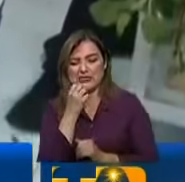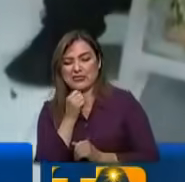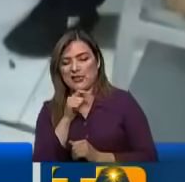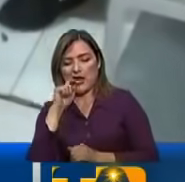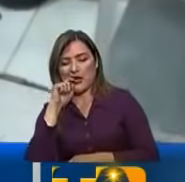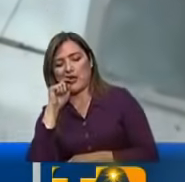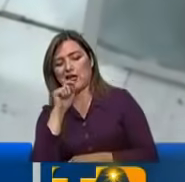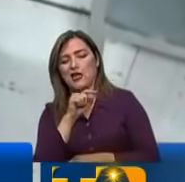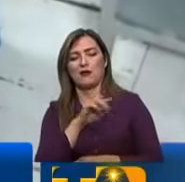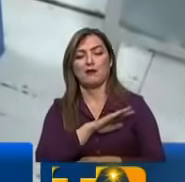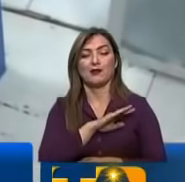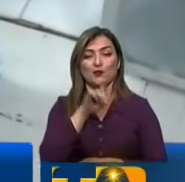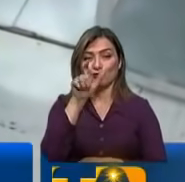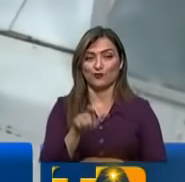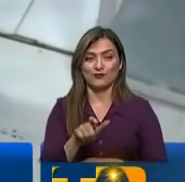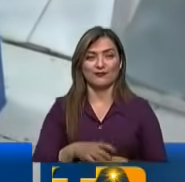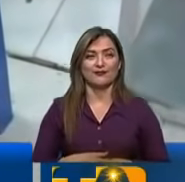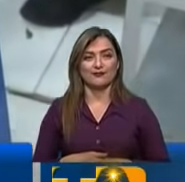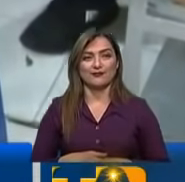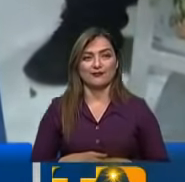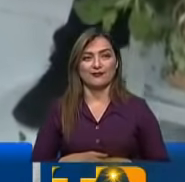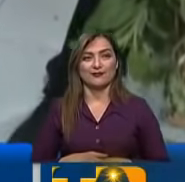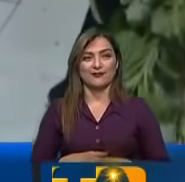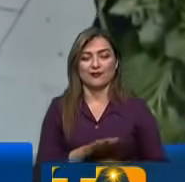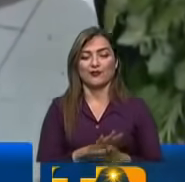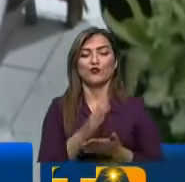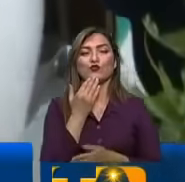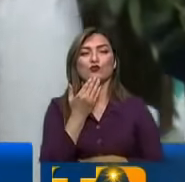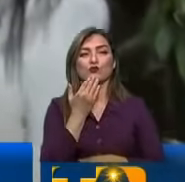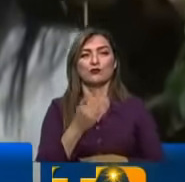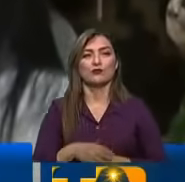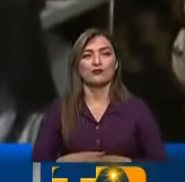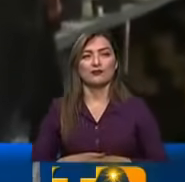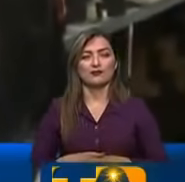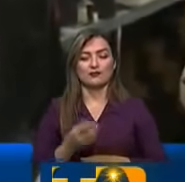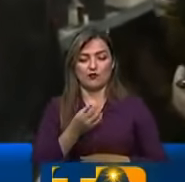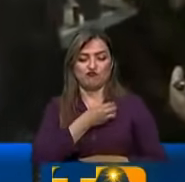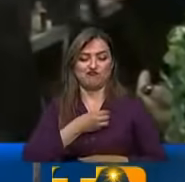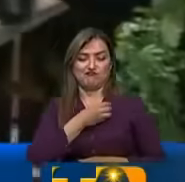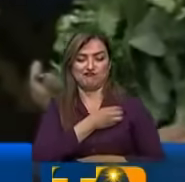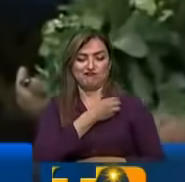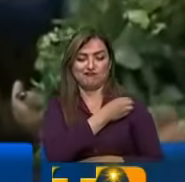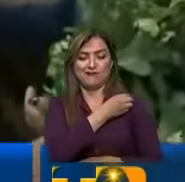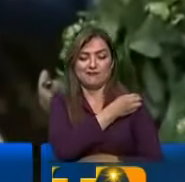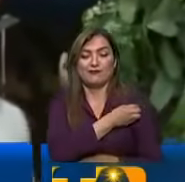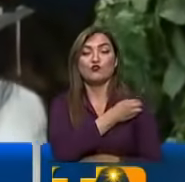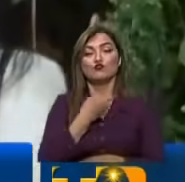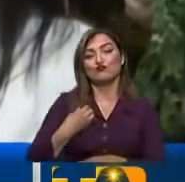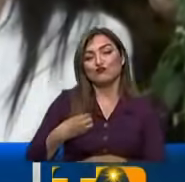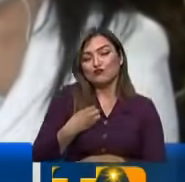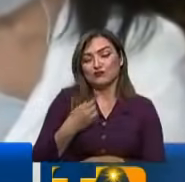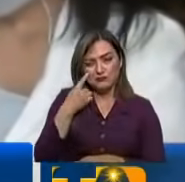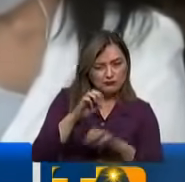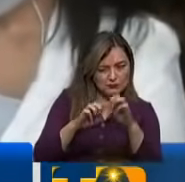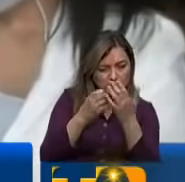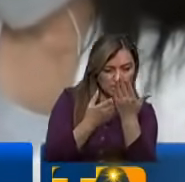la gente. No me diga, ¿y cómo me va a curar de todo esto? Esto le limpio, es con el huevo primero para ver qué es lo que tiene, de ahí le